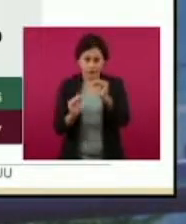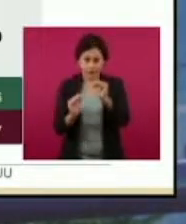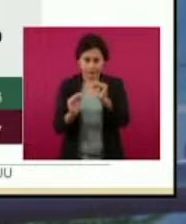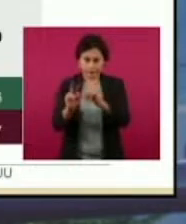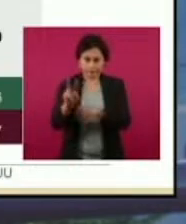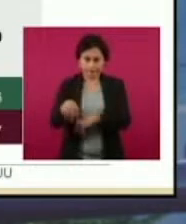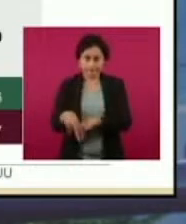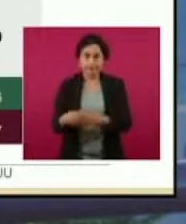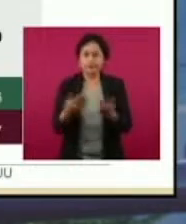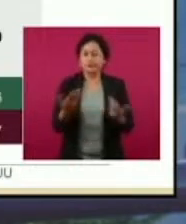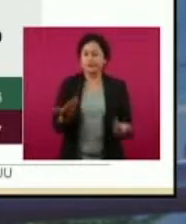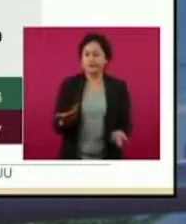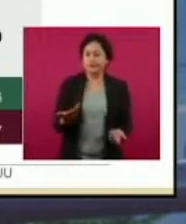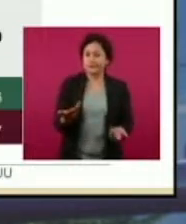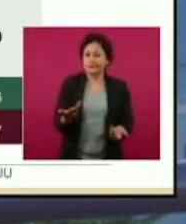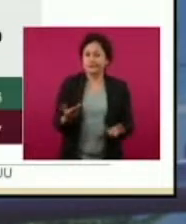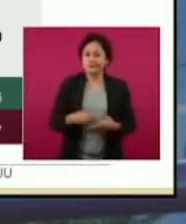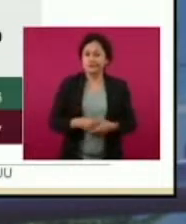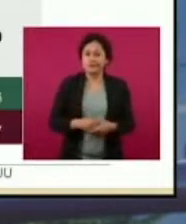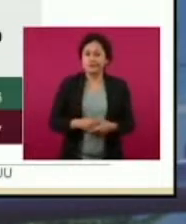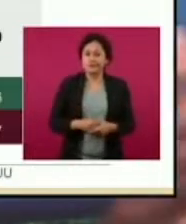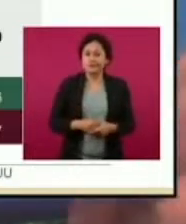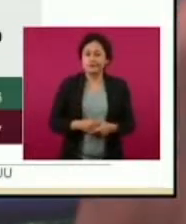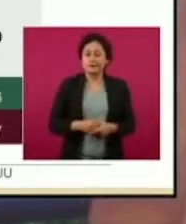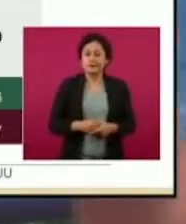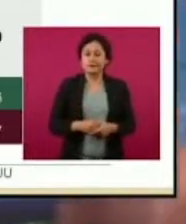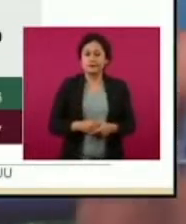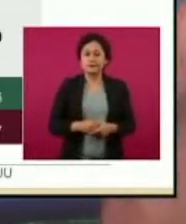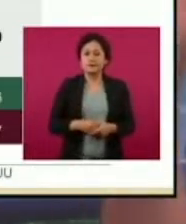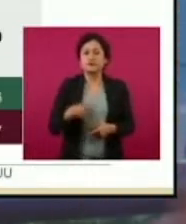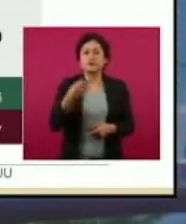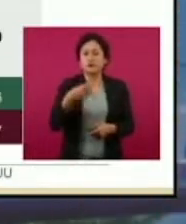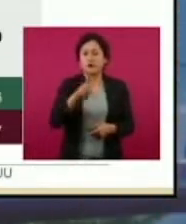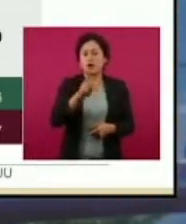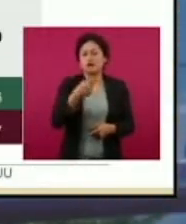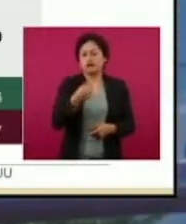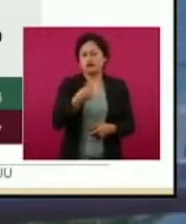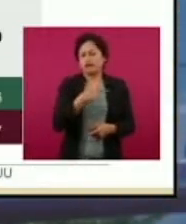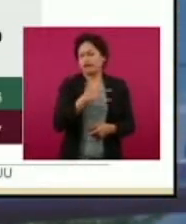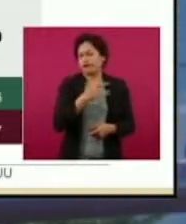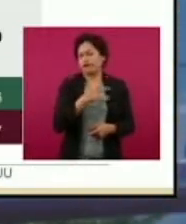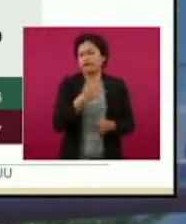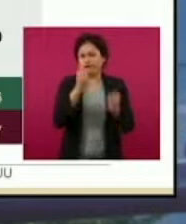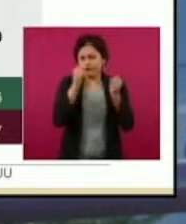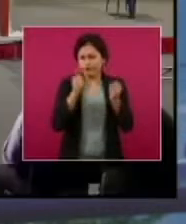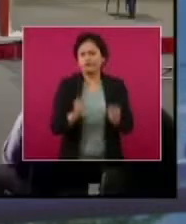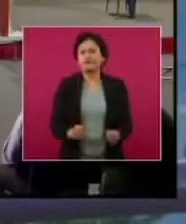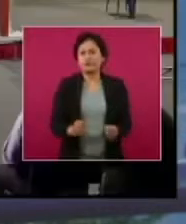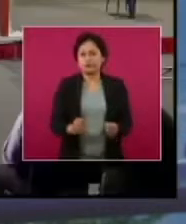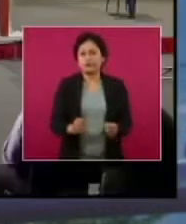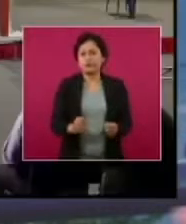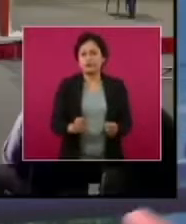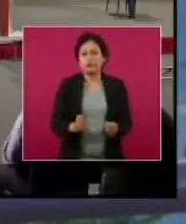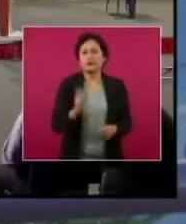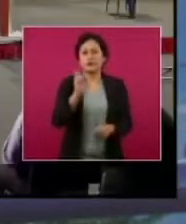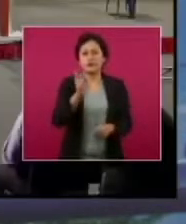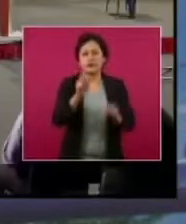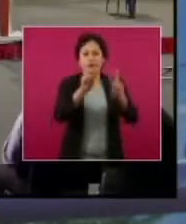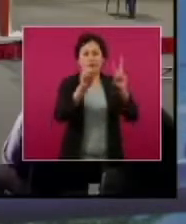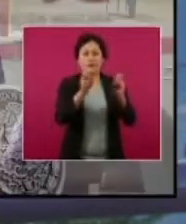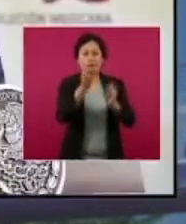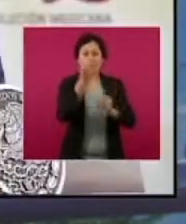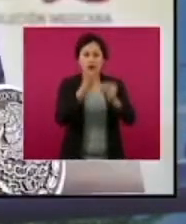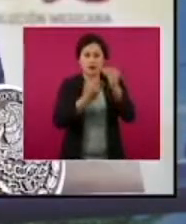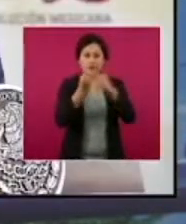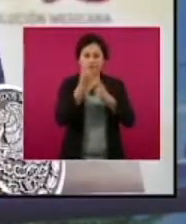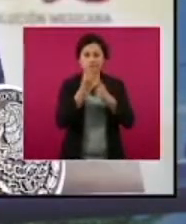1039 pesos hay algo algunas que lo dan hasta 1300,400 o más pero si usted quiere ahorrar algo busque usted a